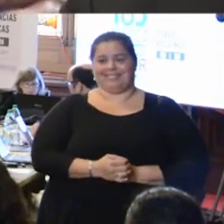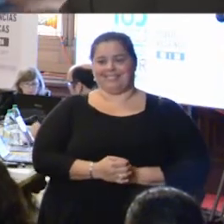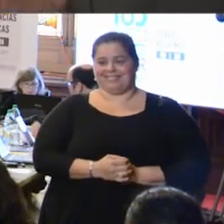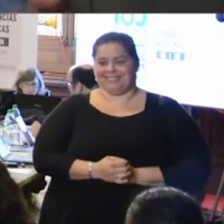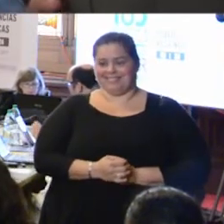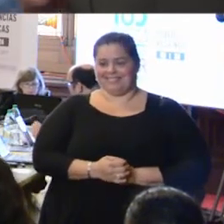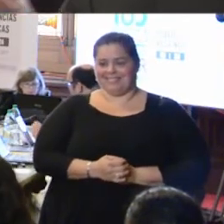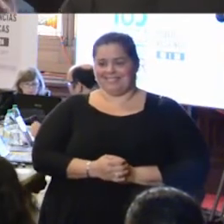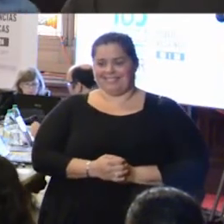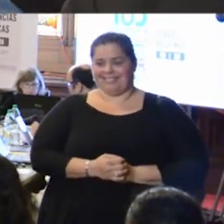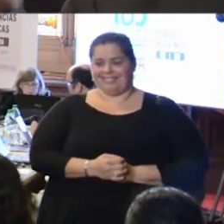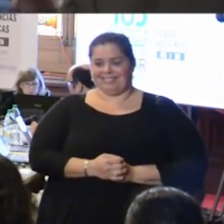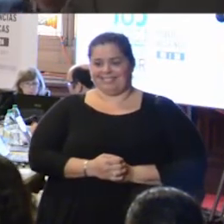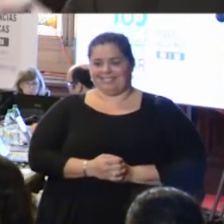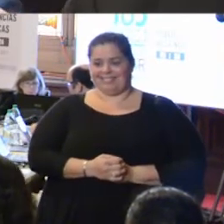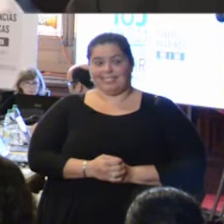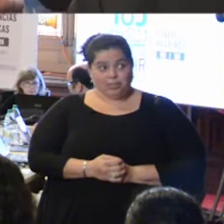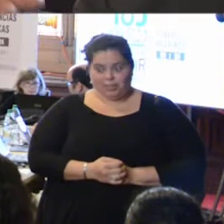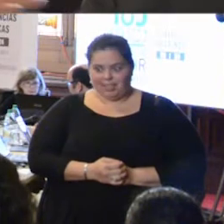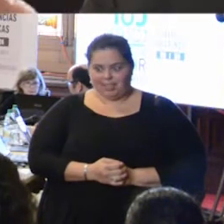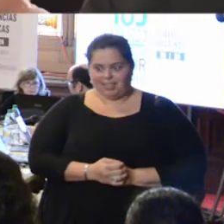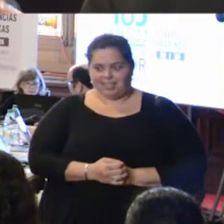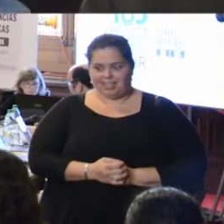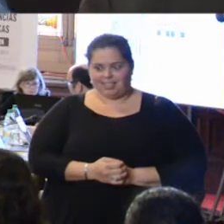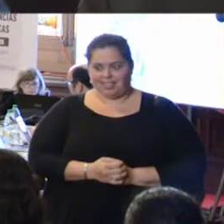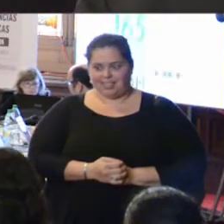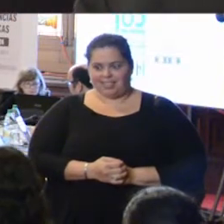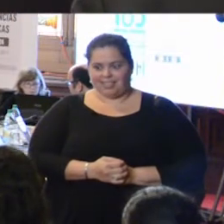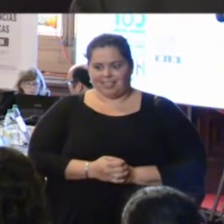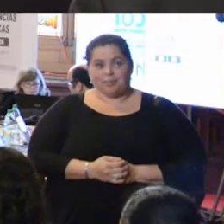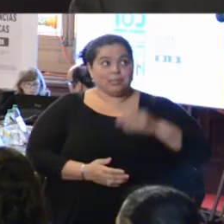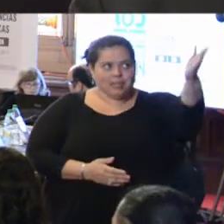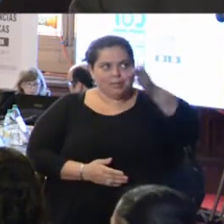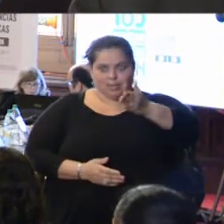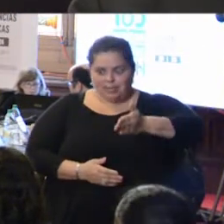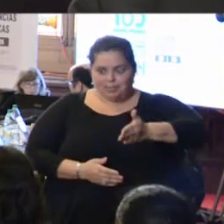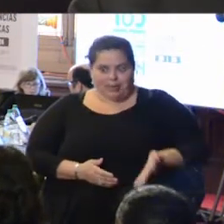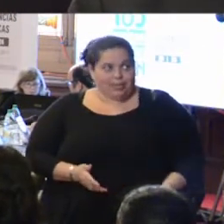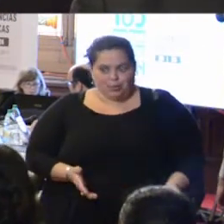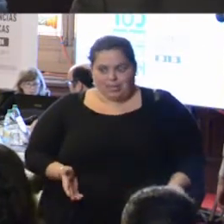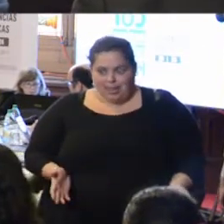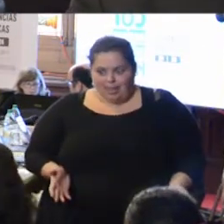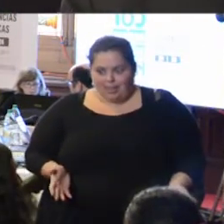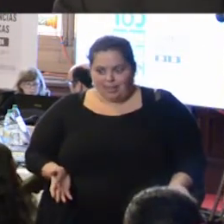el conocimiento del relator del país y temático para avanzar en este